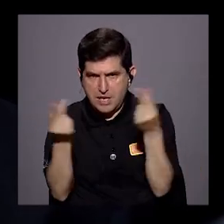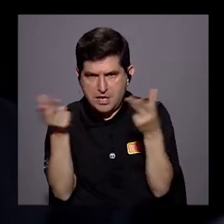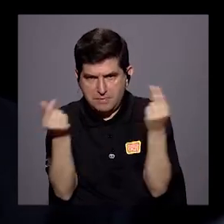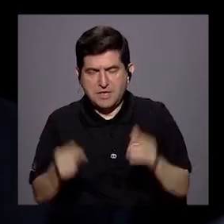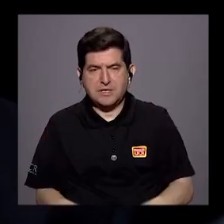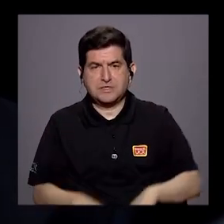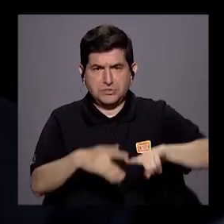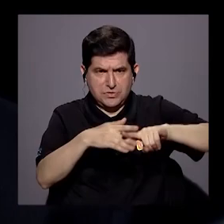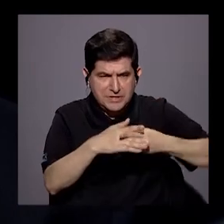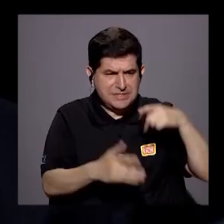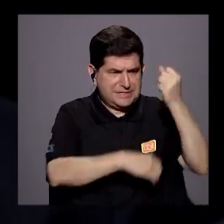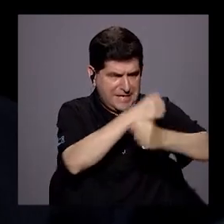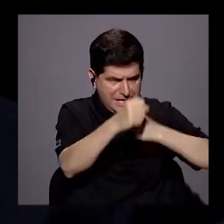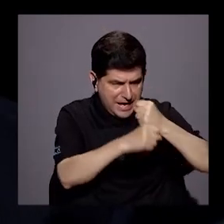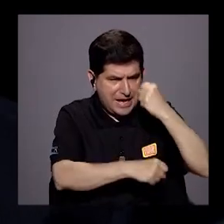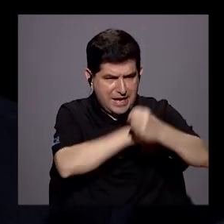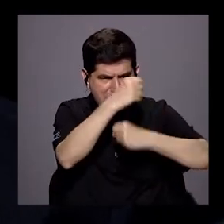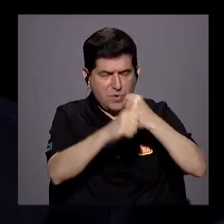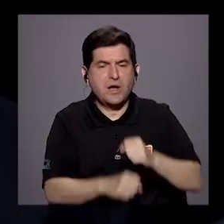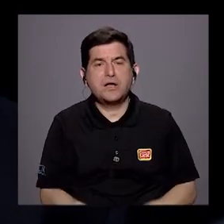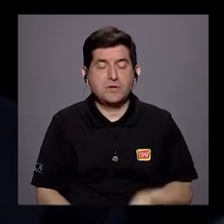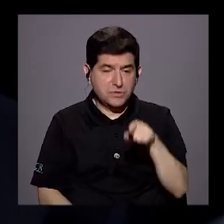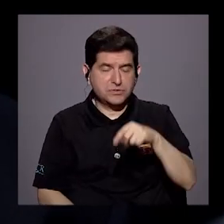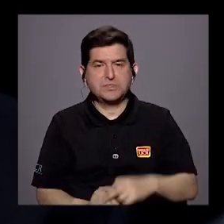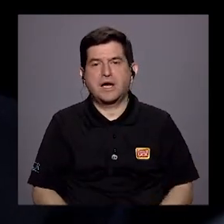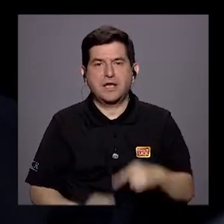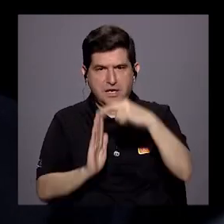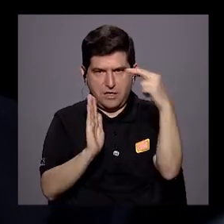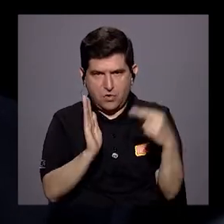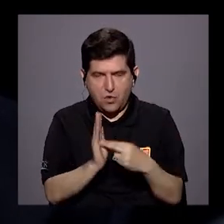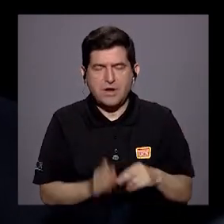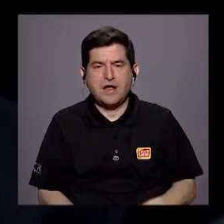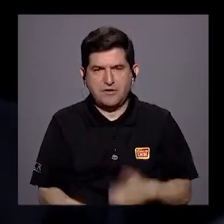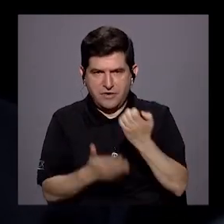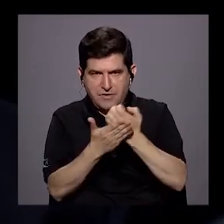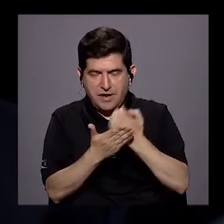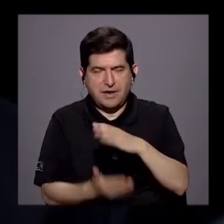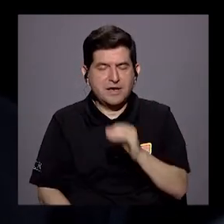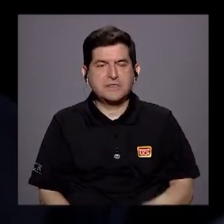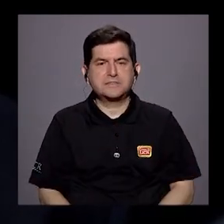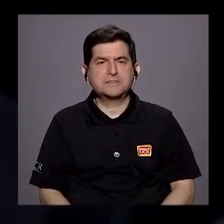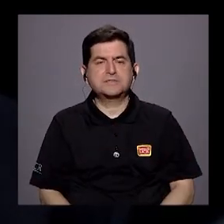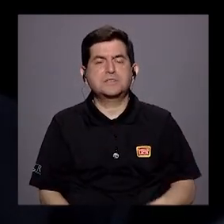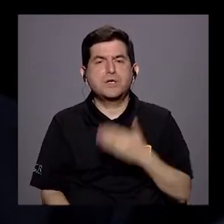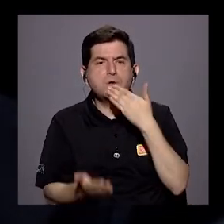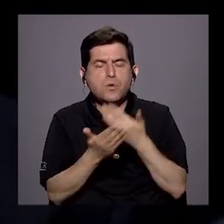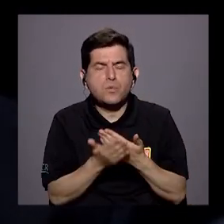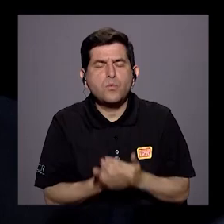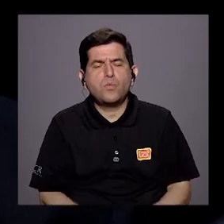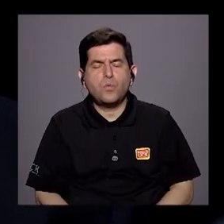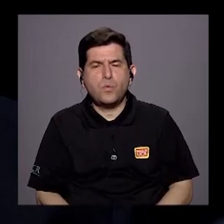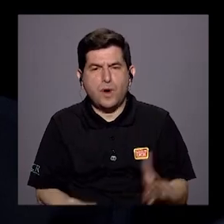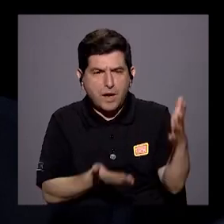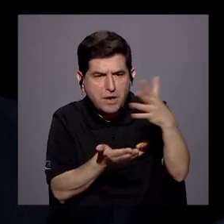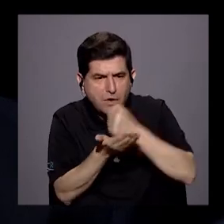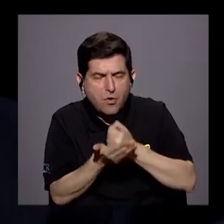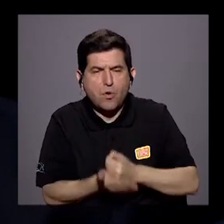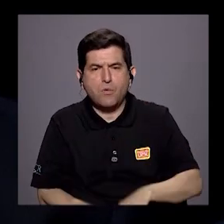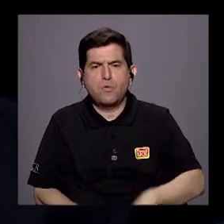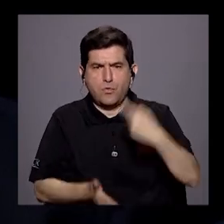va a ir tiene que ir entrando cada año con la regla fiscal y el buen cobro de los impuestos si se cumple todo esto